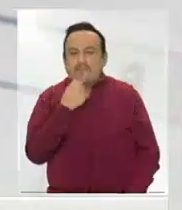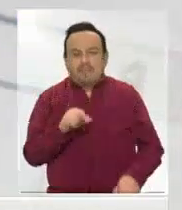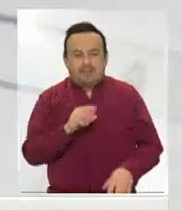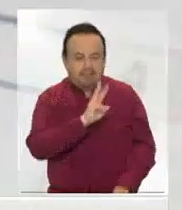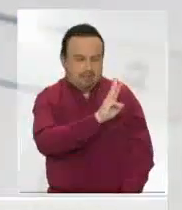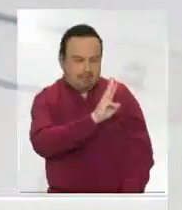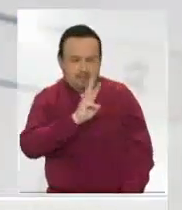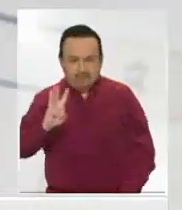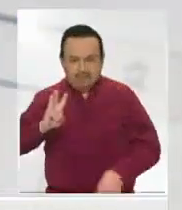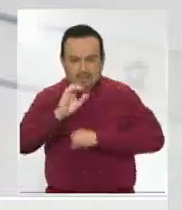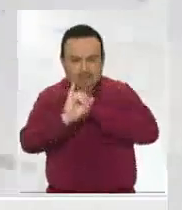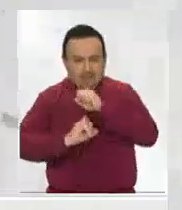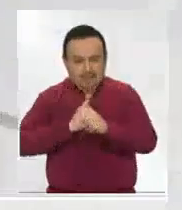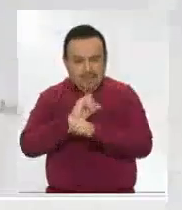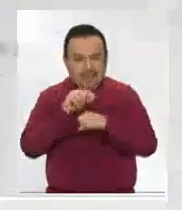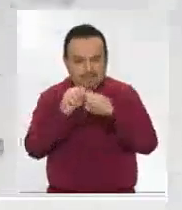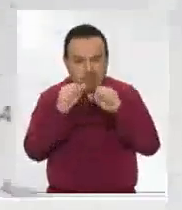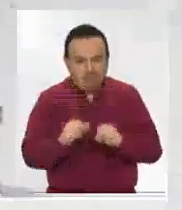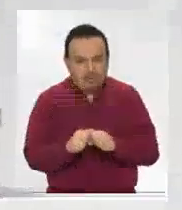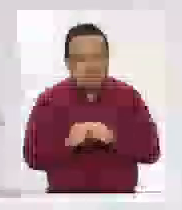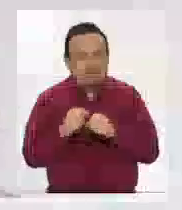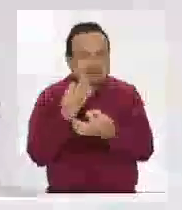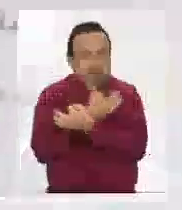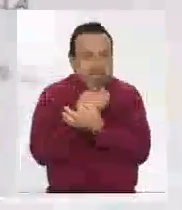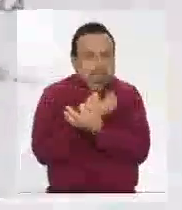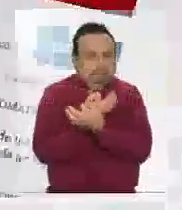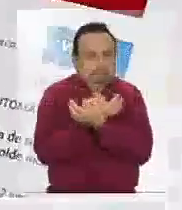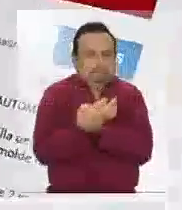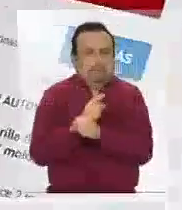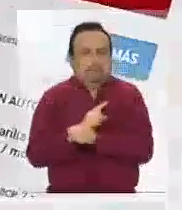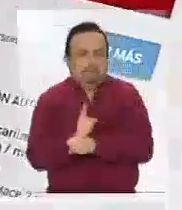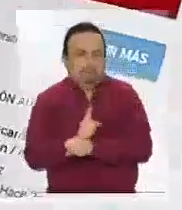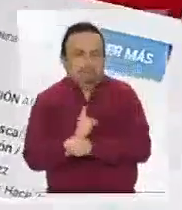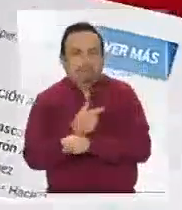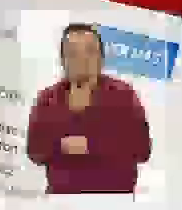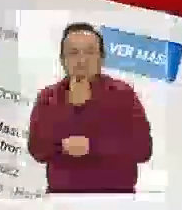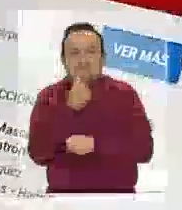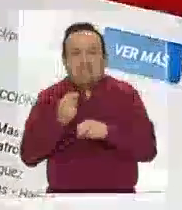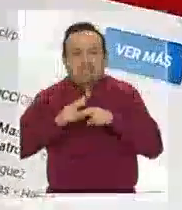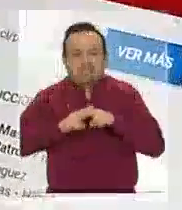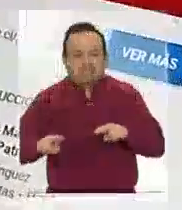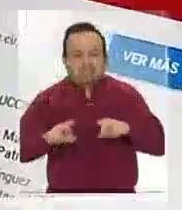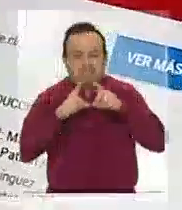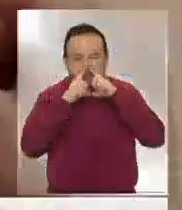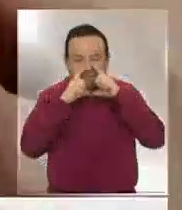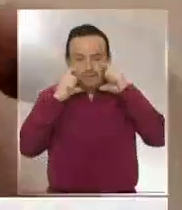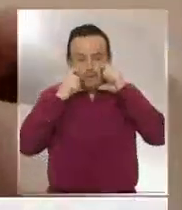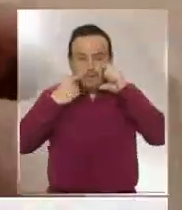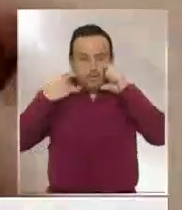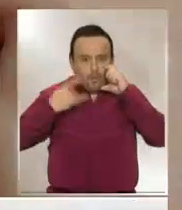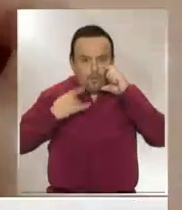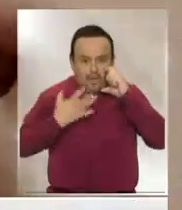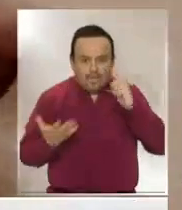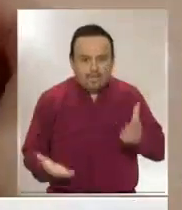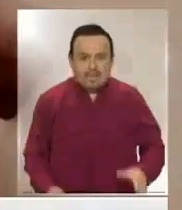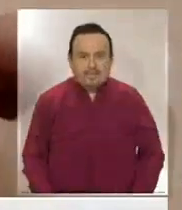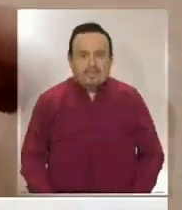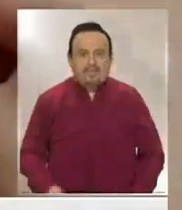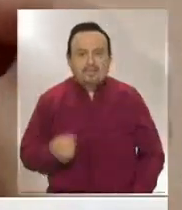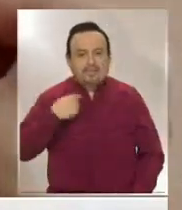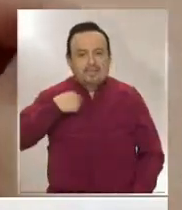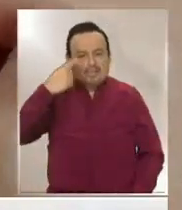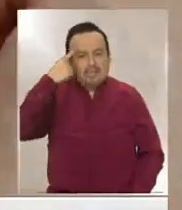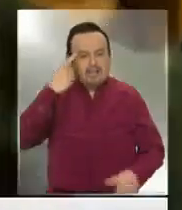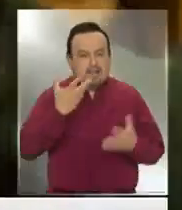ya circulan en Internet, que prometen en poco tiempo y mediante sencillos pasos armar un artículo que es prácticamente